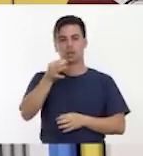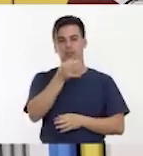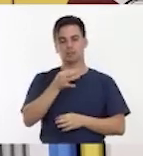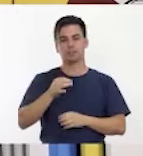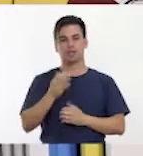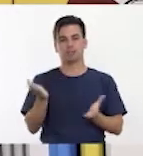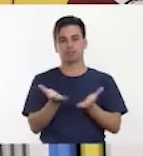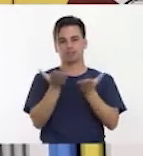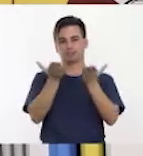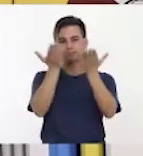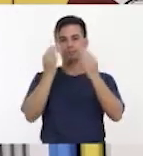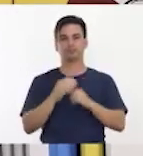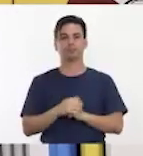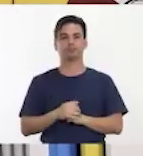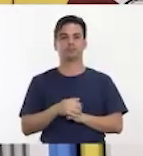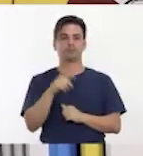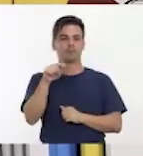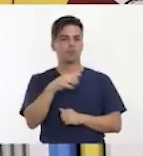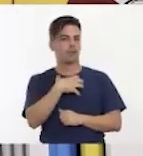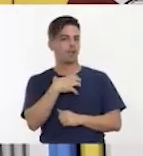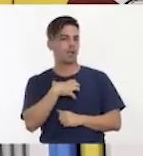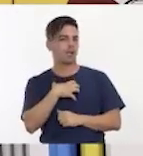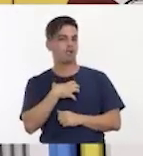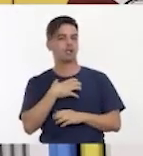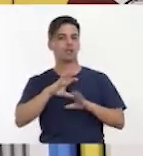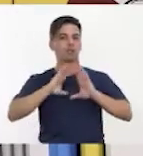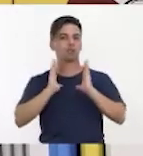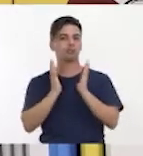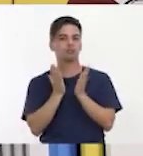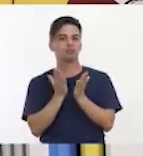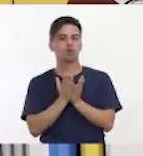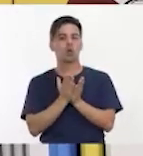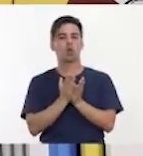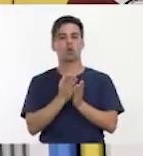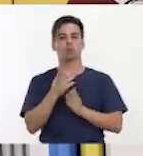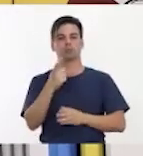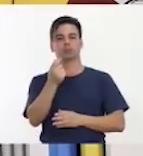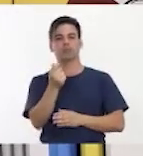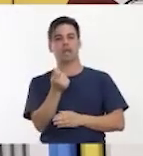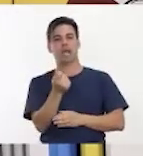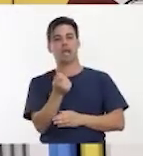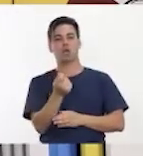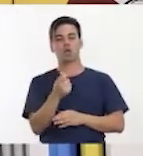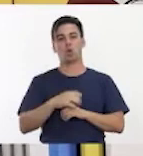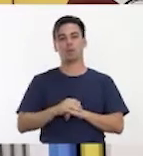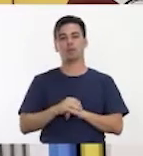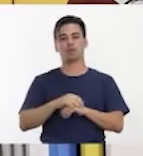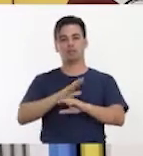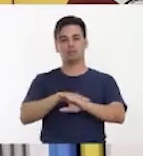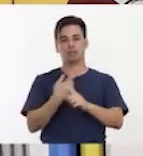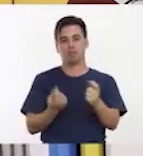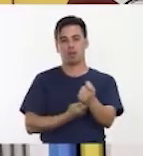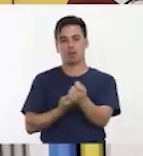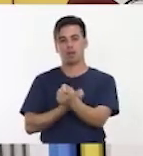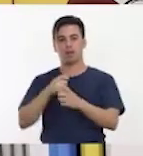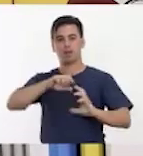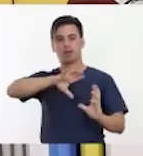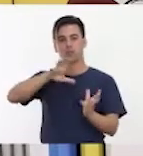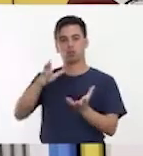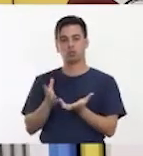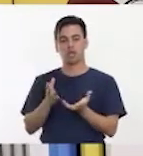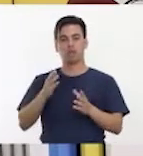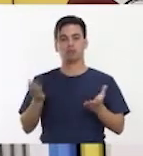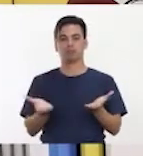tendremos la parte de la recuperación económica tras la Segunda Guerra Mundial, el